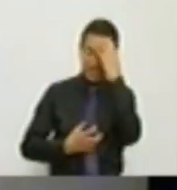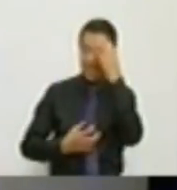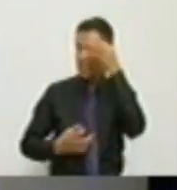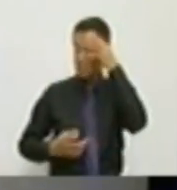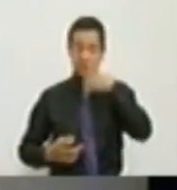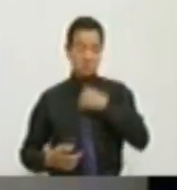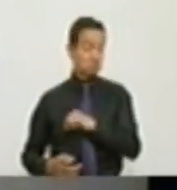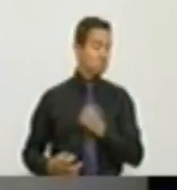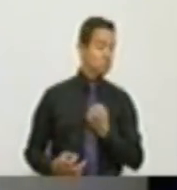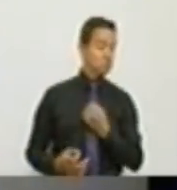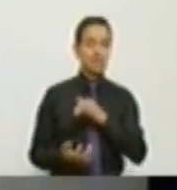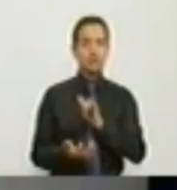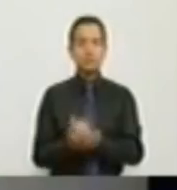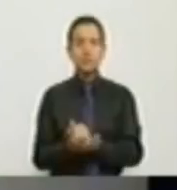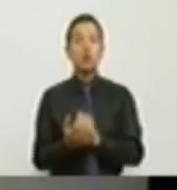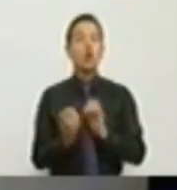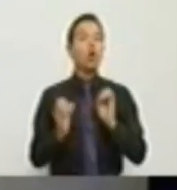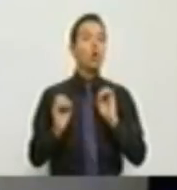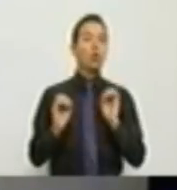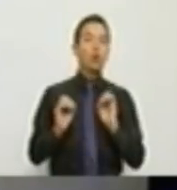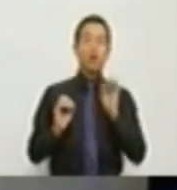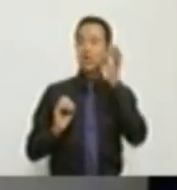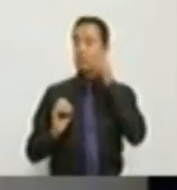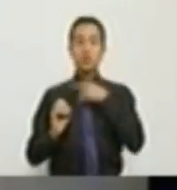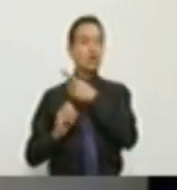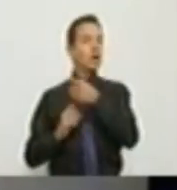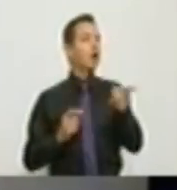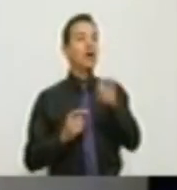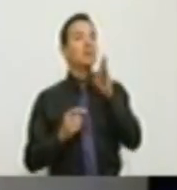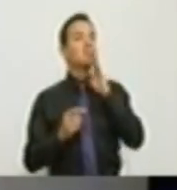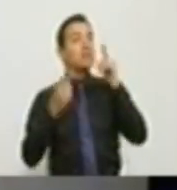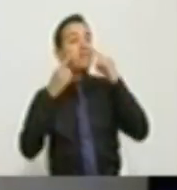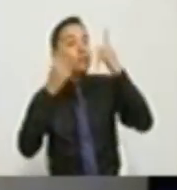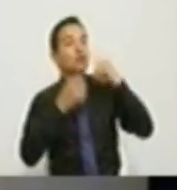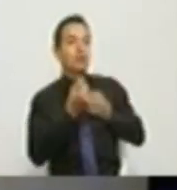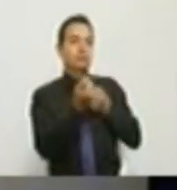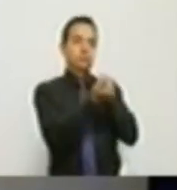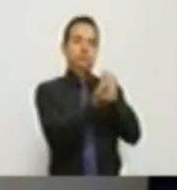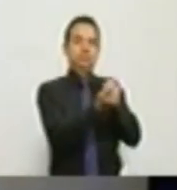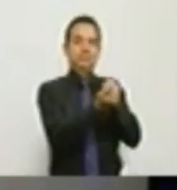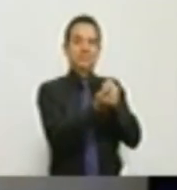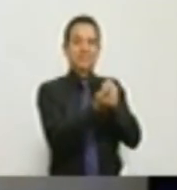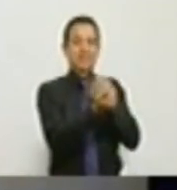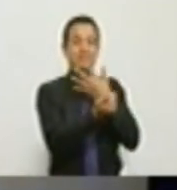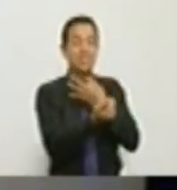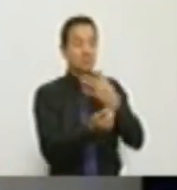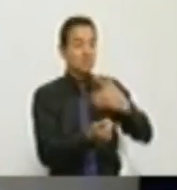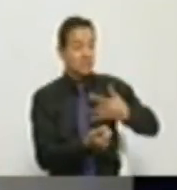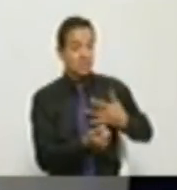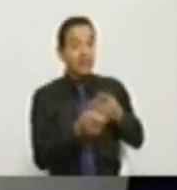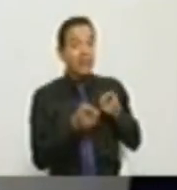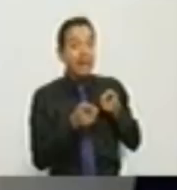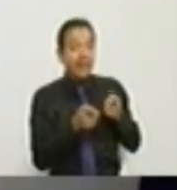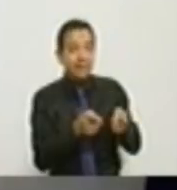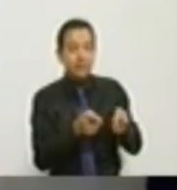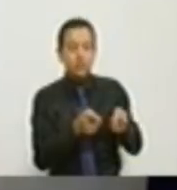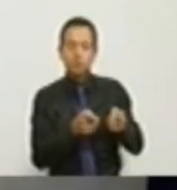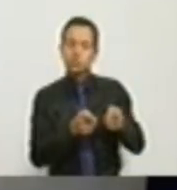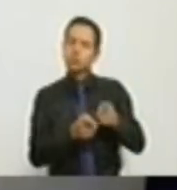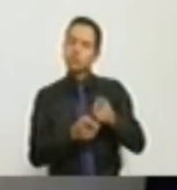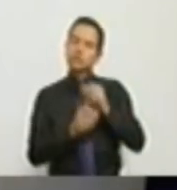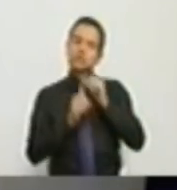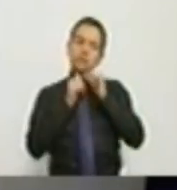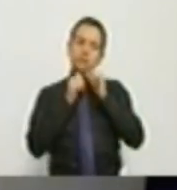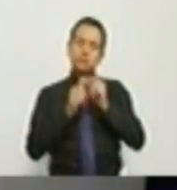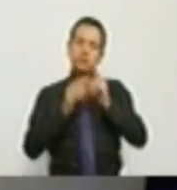en la sociedad o puede generar populismo. Y yo creo que esa es la peor decisión o el